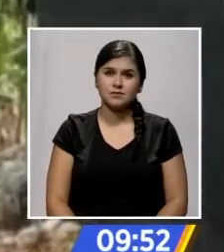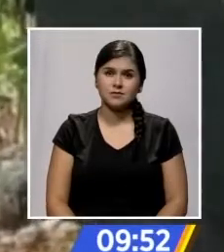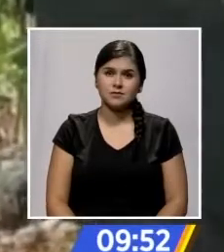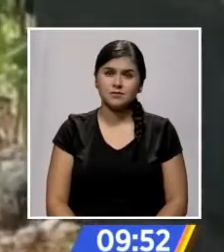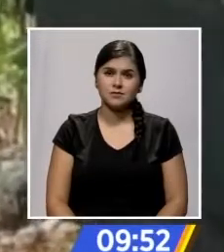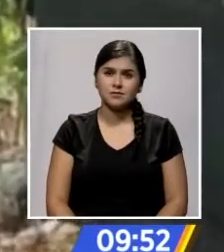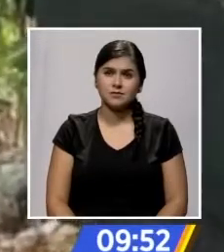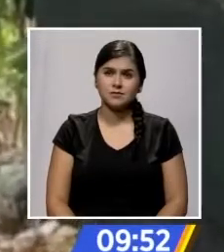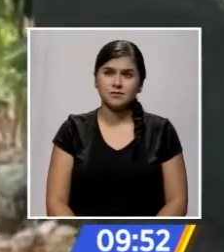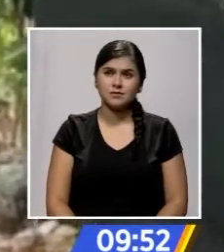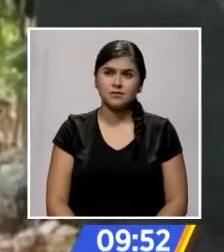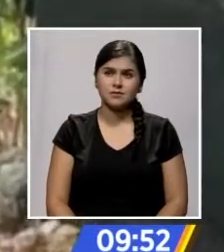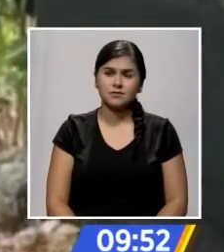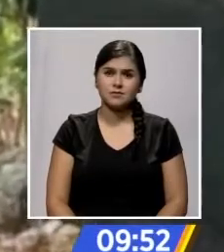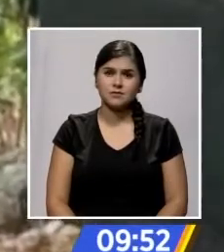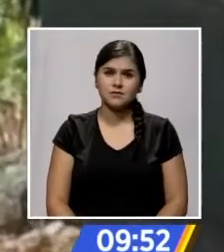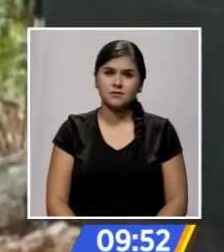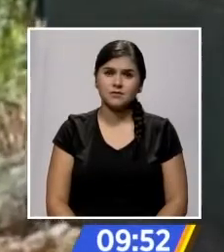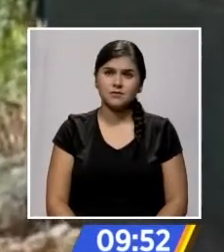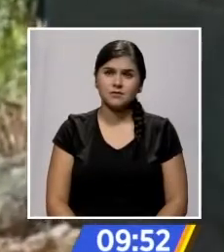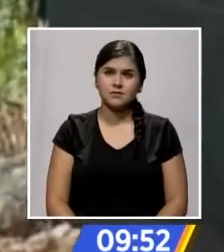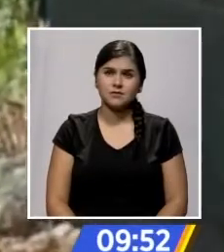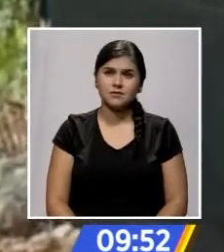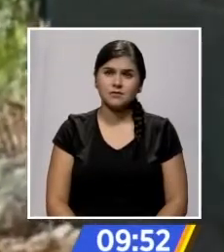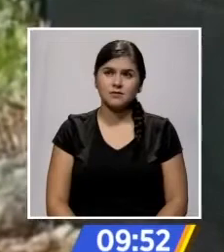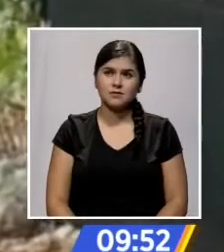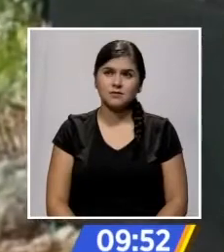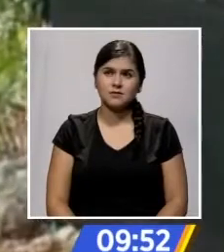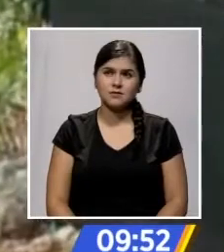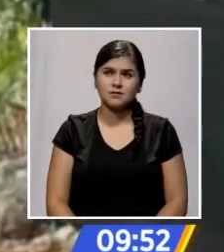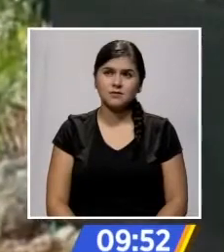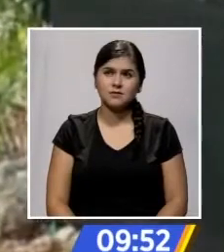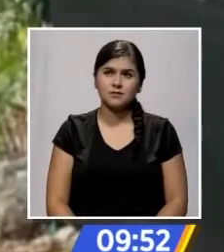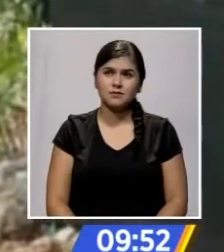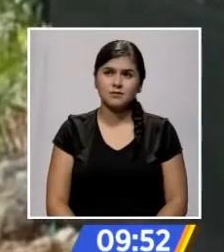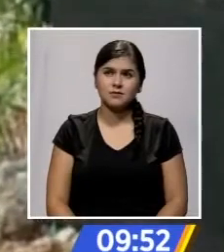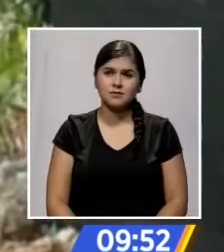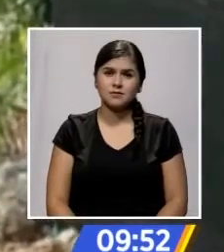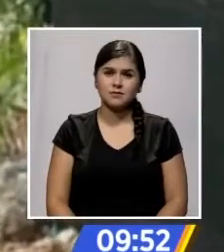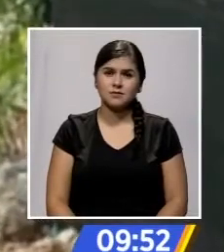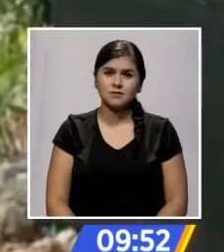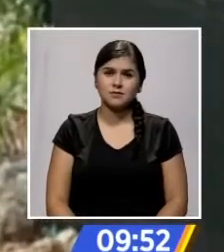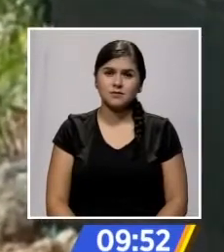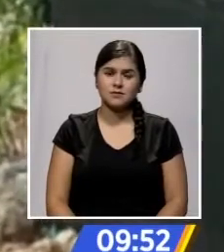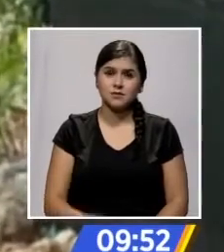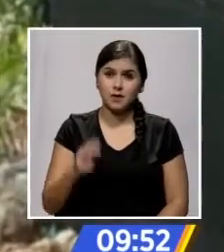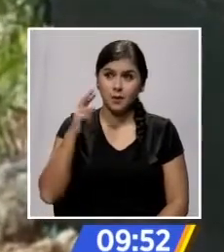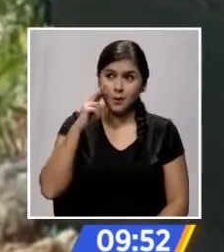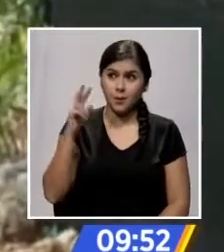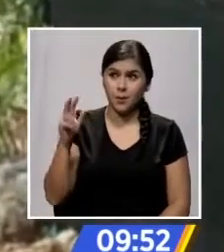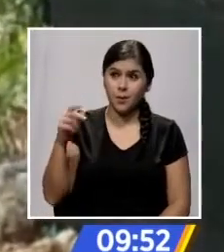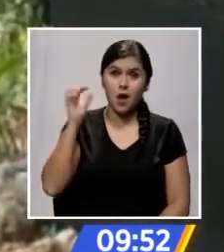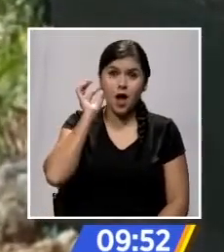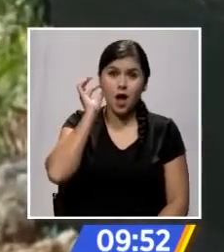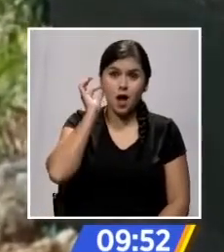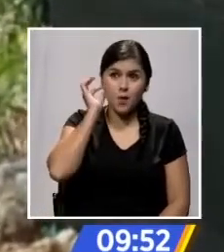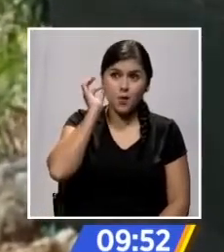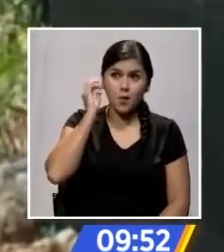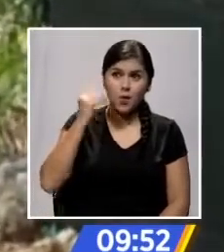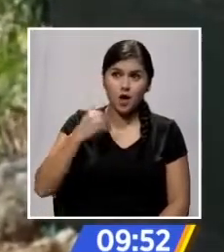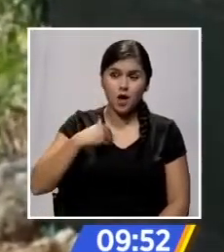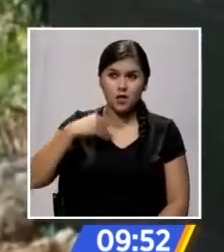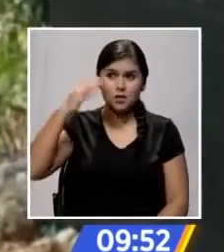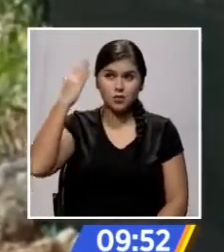De la princesa, pero Novita, como la princesa tenía poderes también en